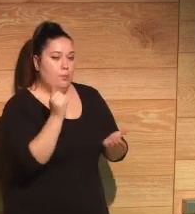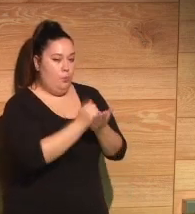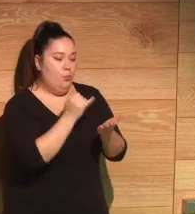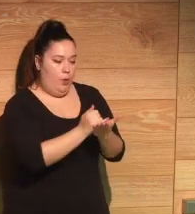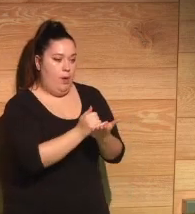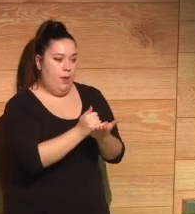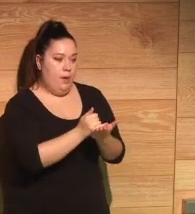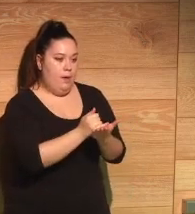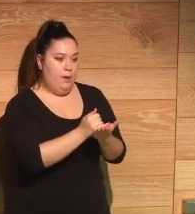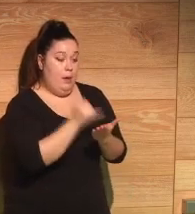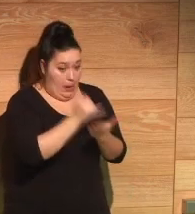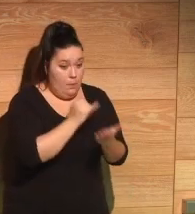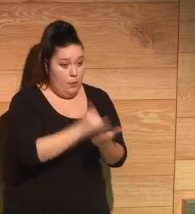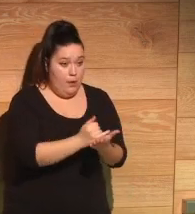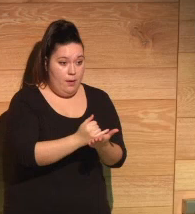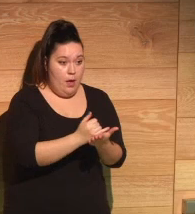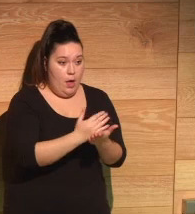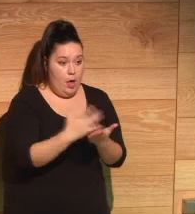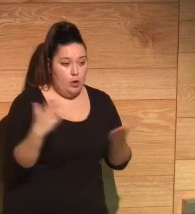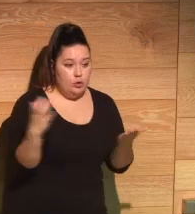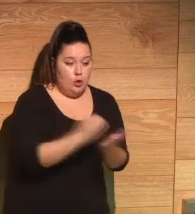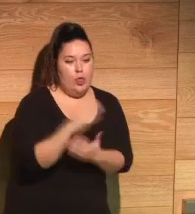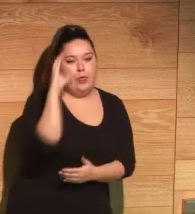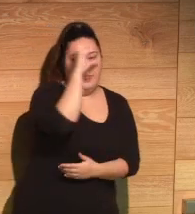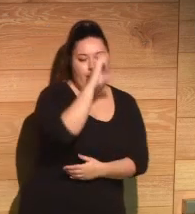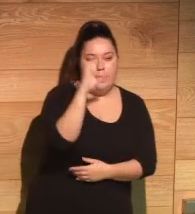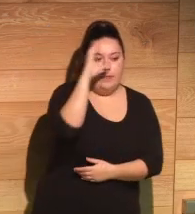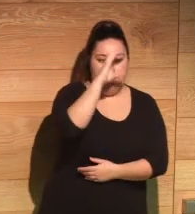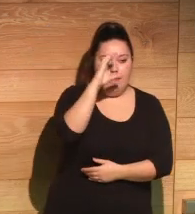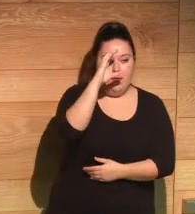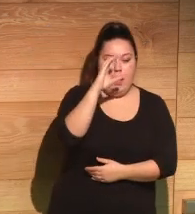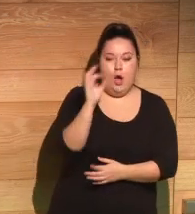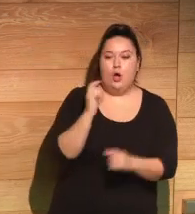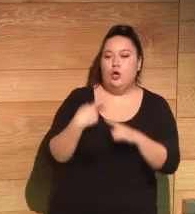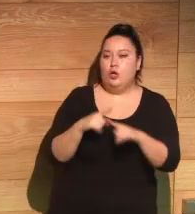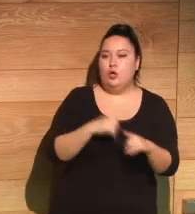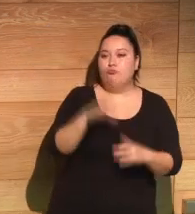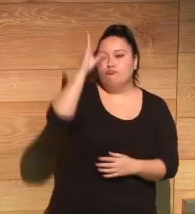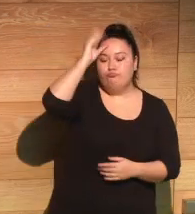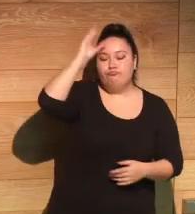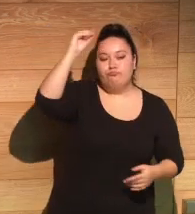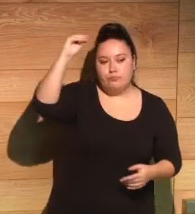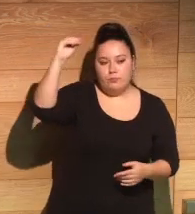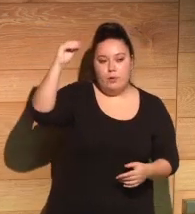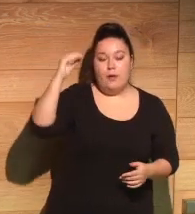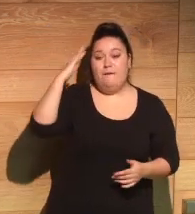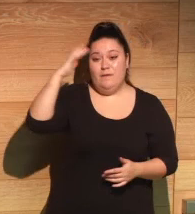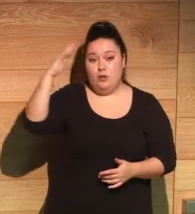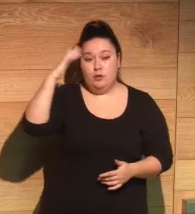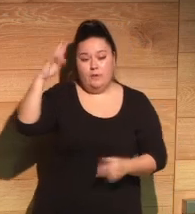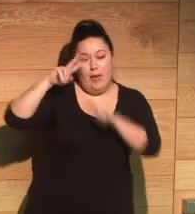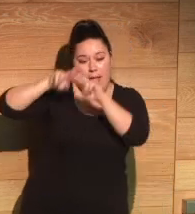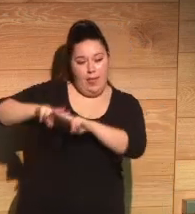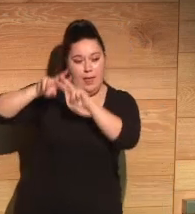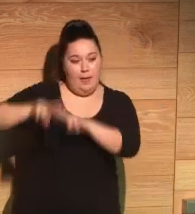brutal, porque el primer borrador era todo temas de filosofía de la ciencia, imposturas intelectuales, cosas relacionadas con filosofía analítica, y el segundo